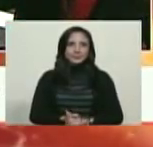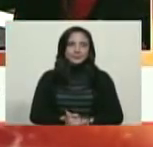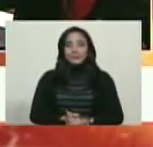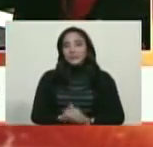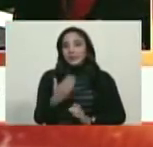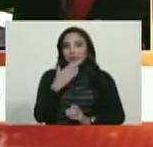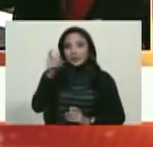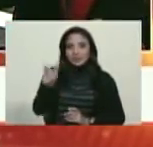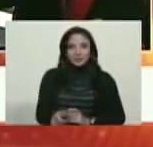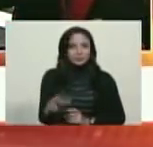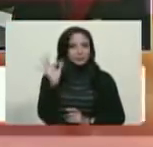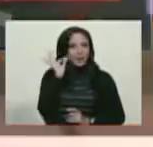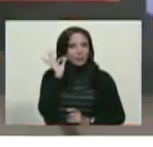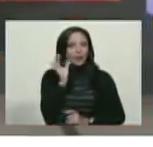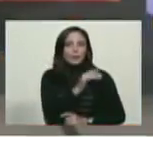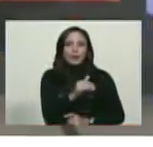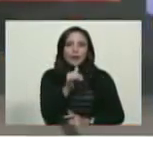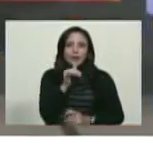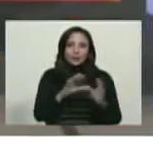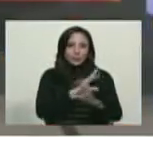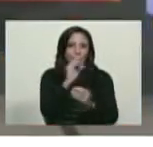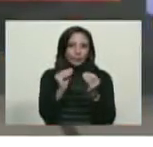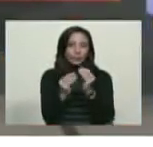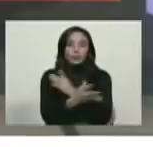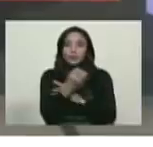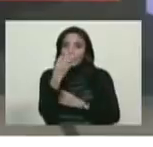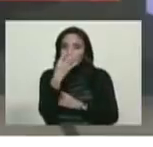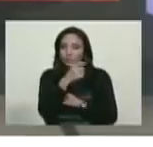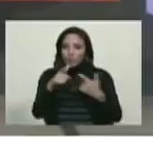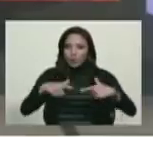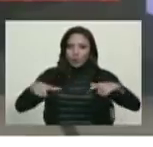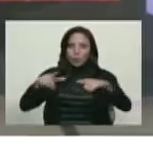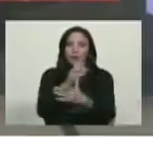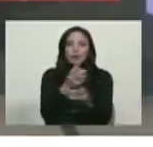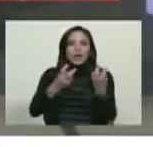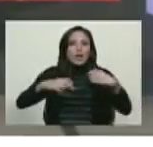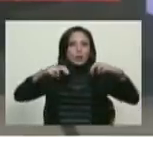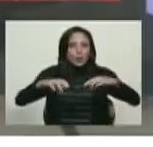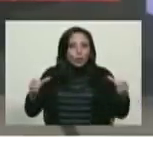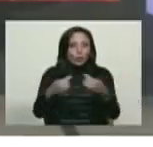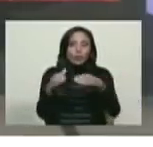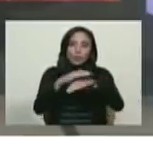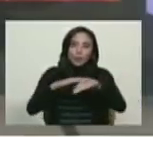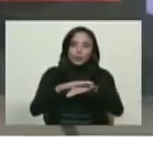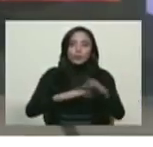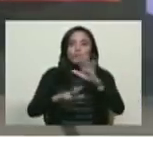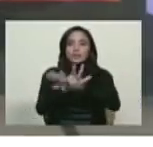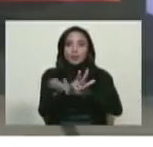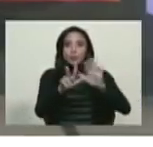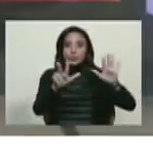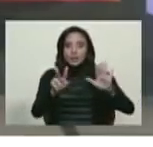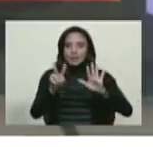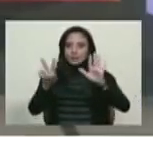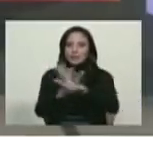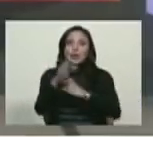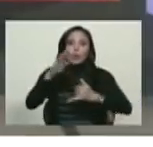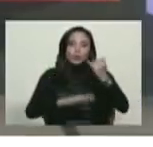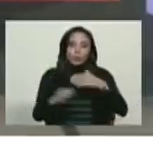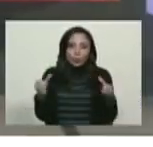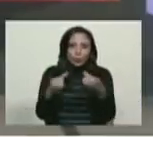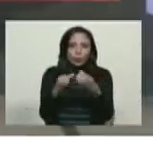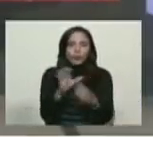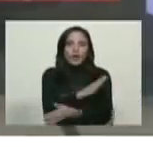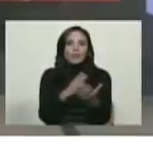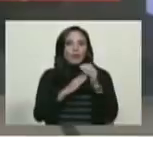nuestra compañera María Jiménez desde el Palacio Presidencial de Miraflores, Consejo de Ministros 387, el último de este año dirigido por la